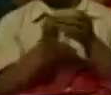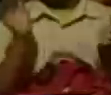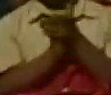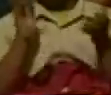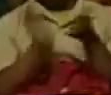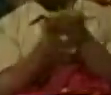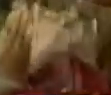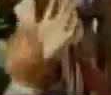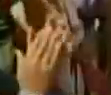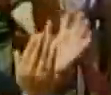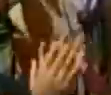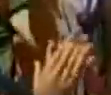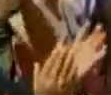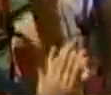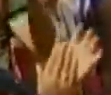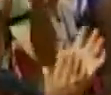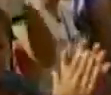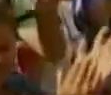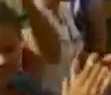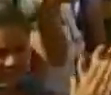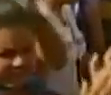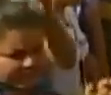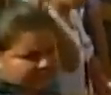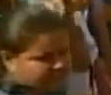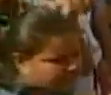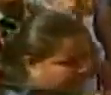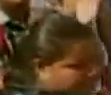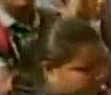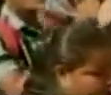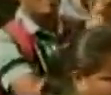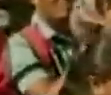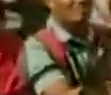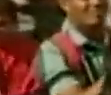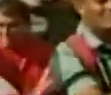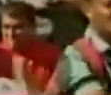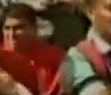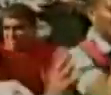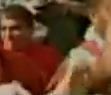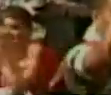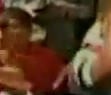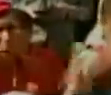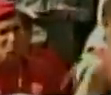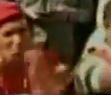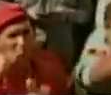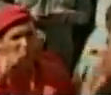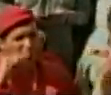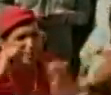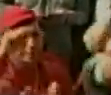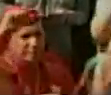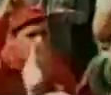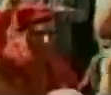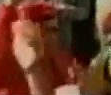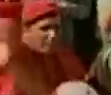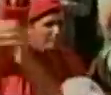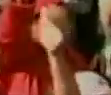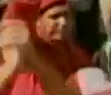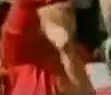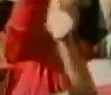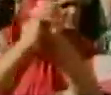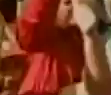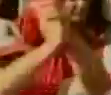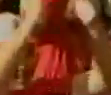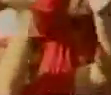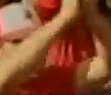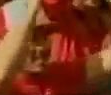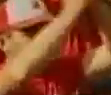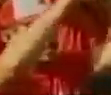No lo vamos a hacer. Nicolás está arrestado y todo este gobierno bolivariano está arrestado. Y este gobierno cuenta